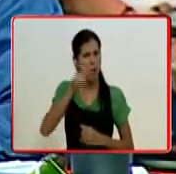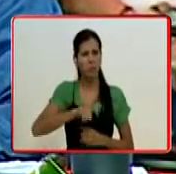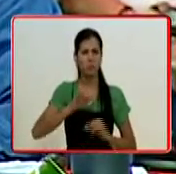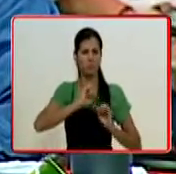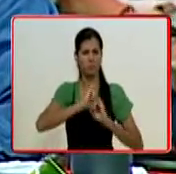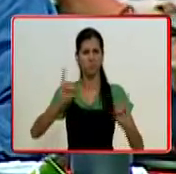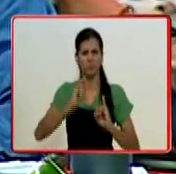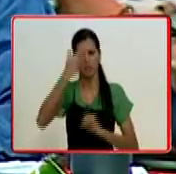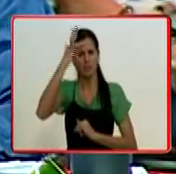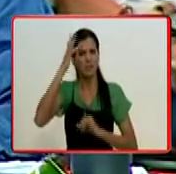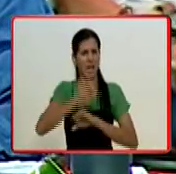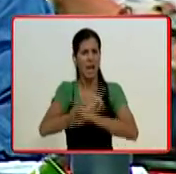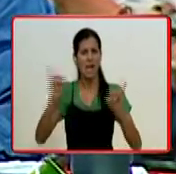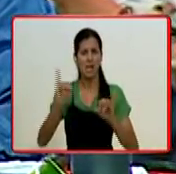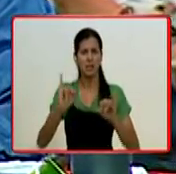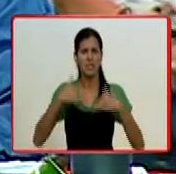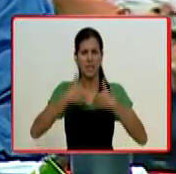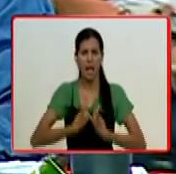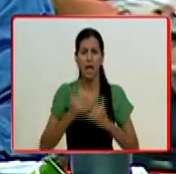Rebelión y masacre,